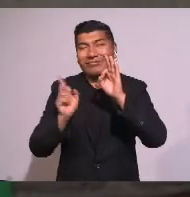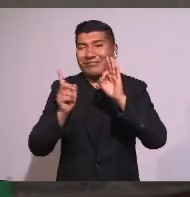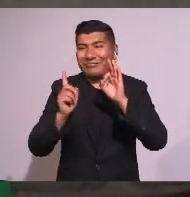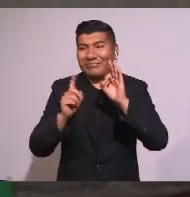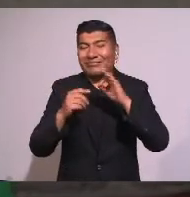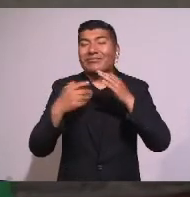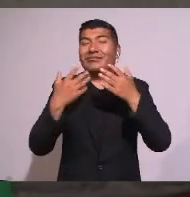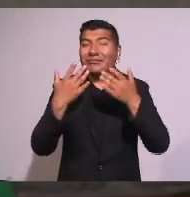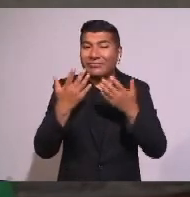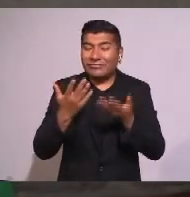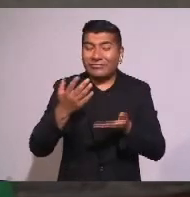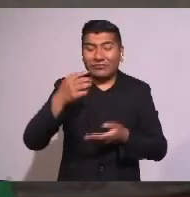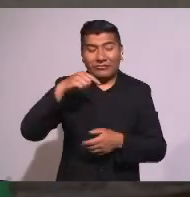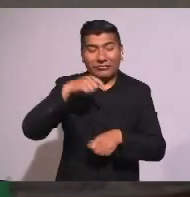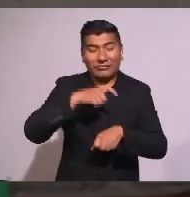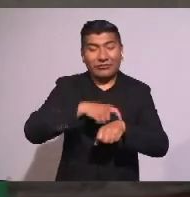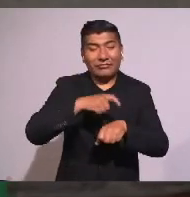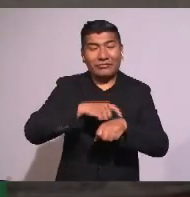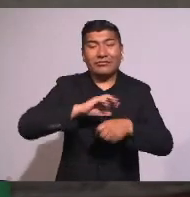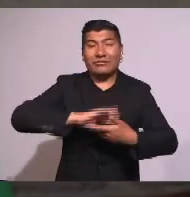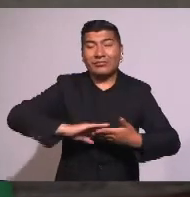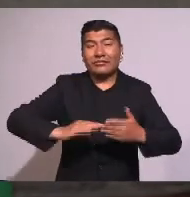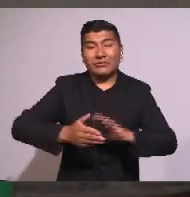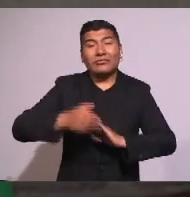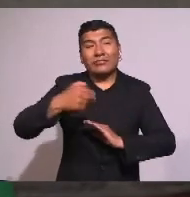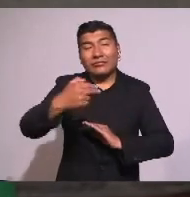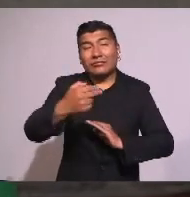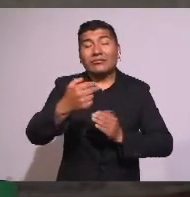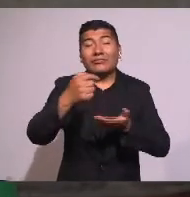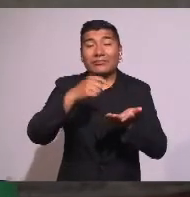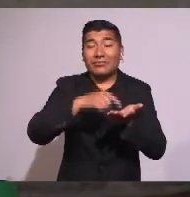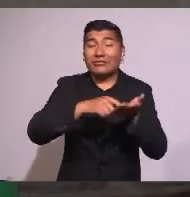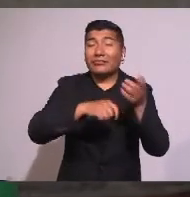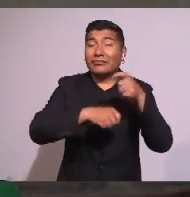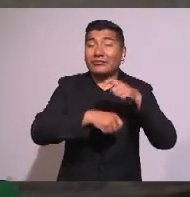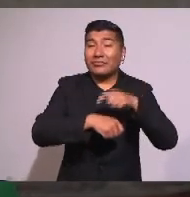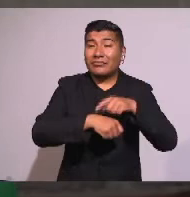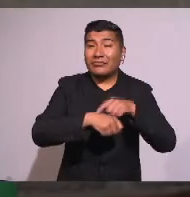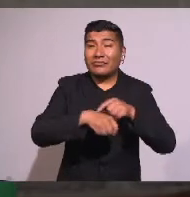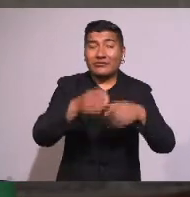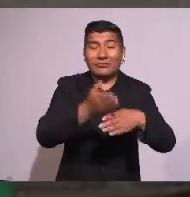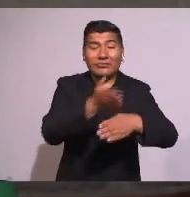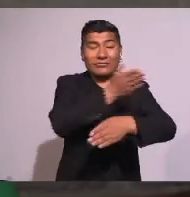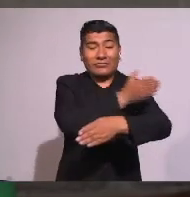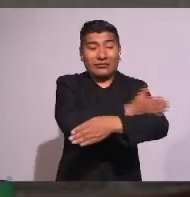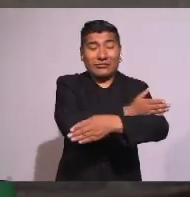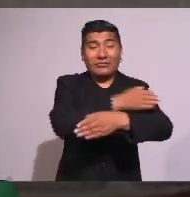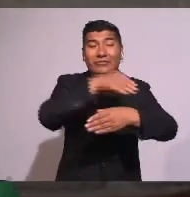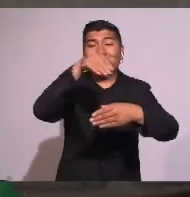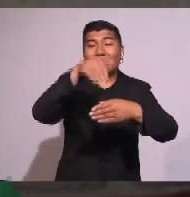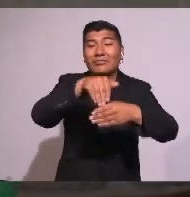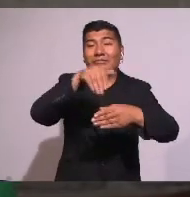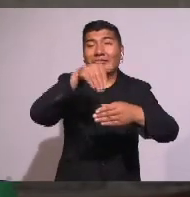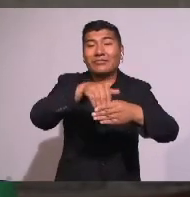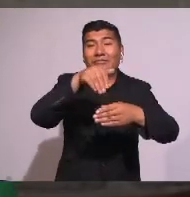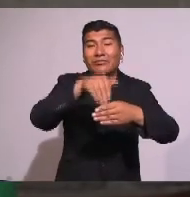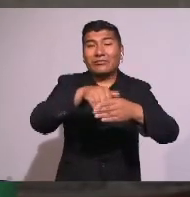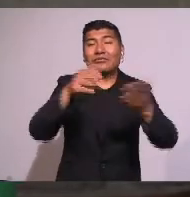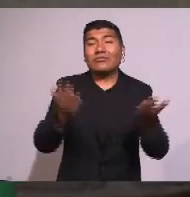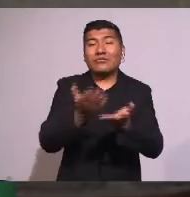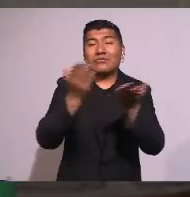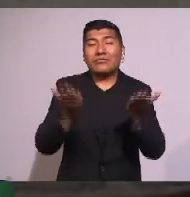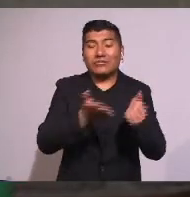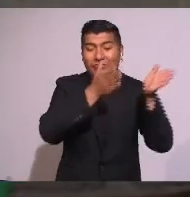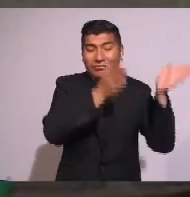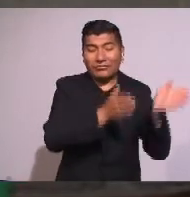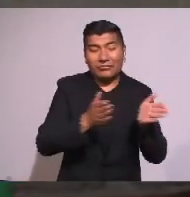Precisamente en este momento histórico, en esta época preelectoral, por así decirlo, en las que nos